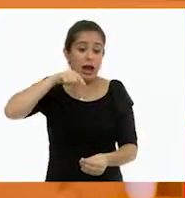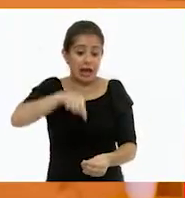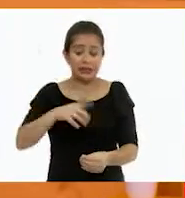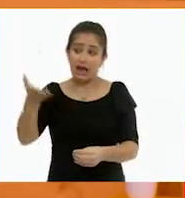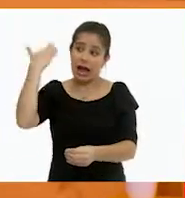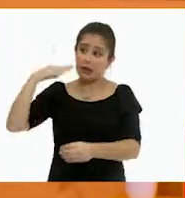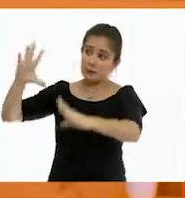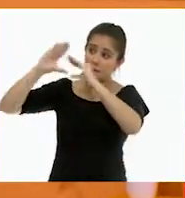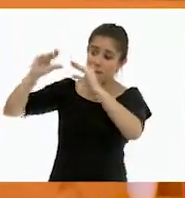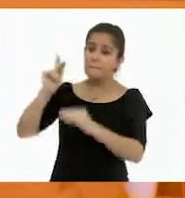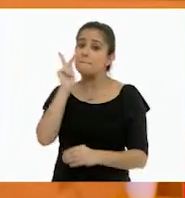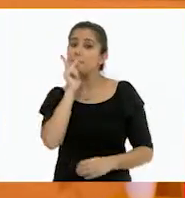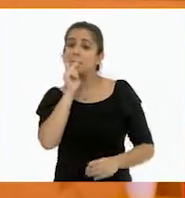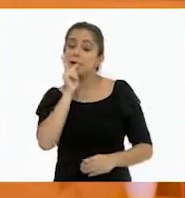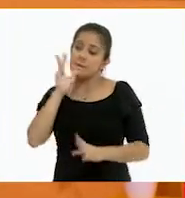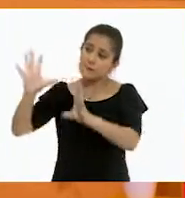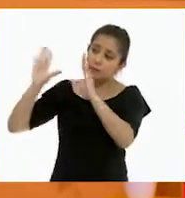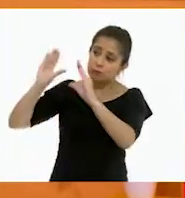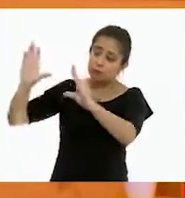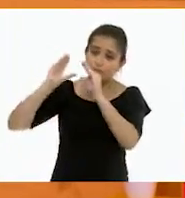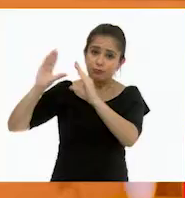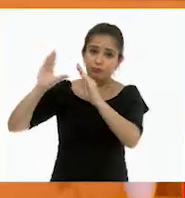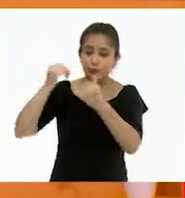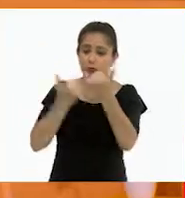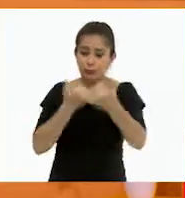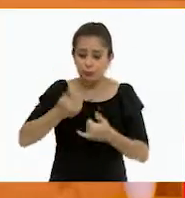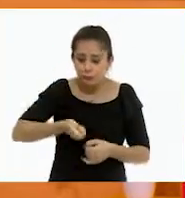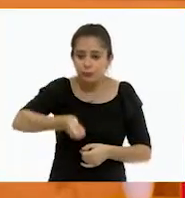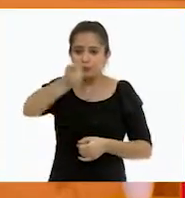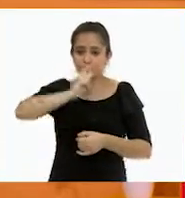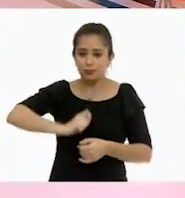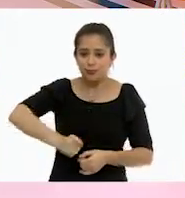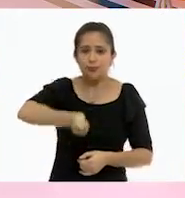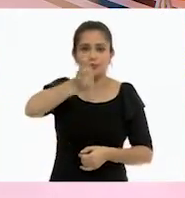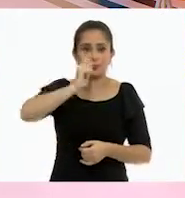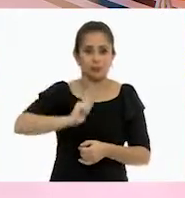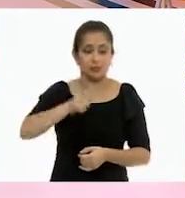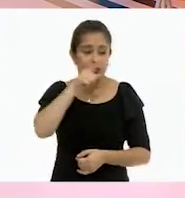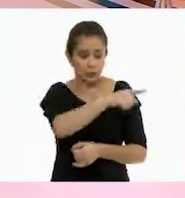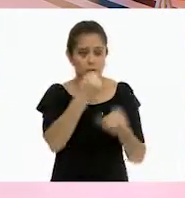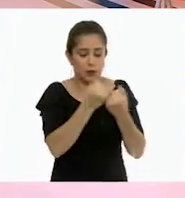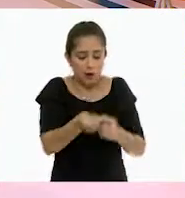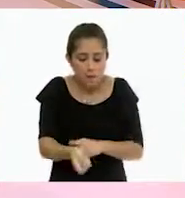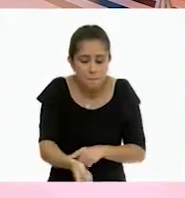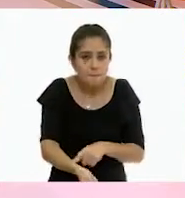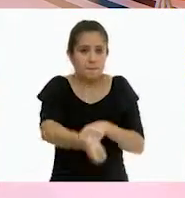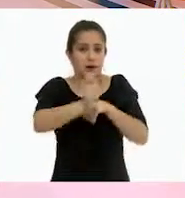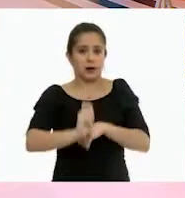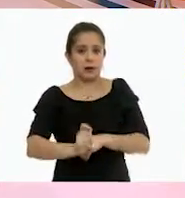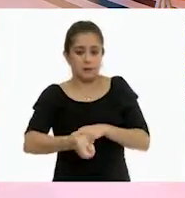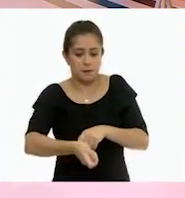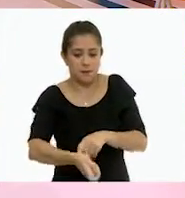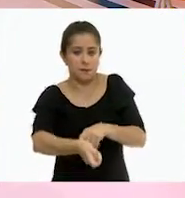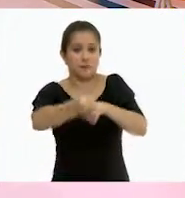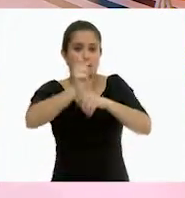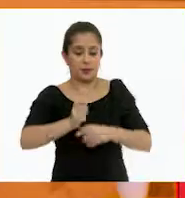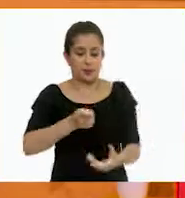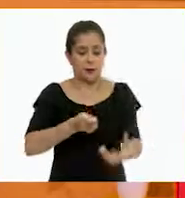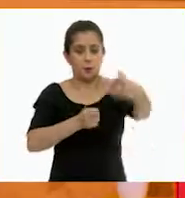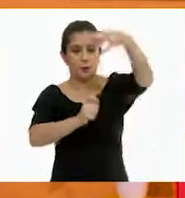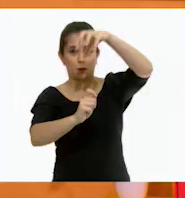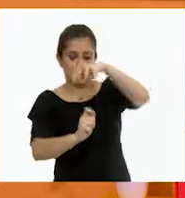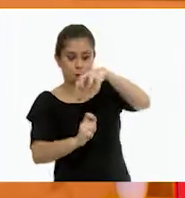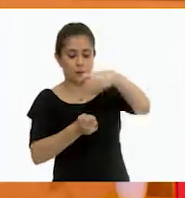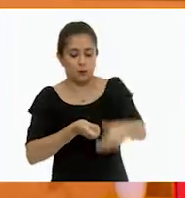mi papá. Mi papá me la enseñó cuando me enseñó a jugar. Entonces le haces así, jalas con la muñeca y tratas de que el barril